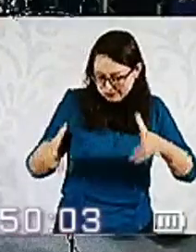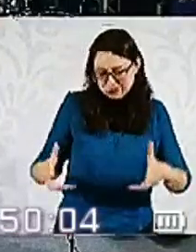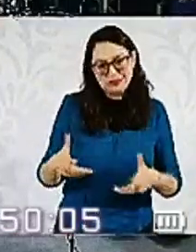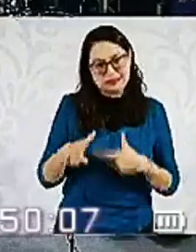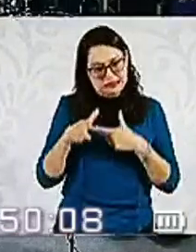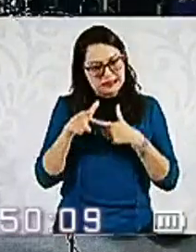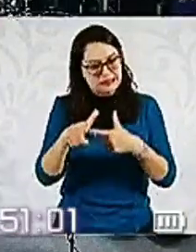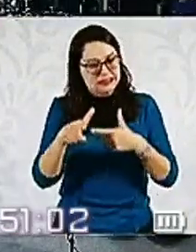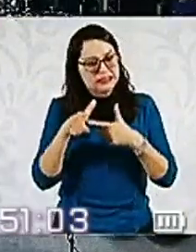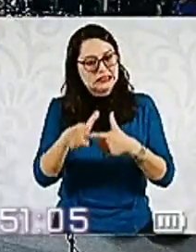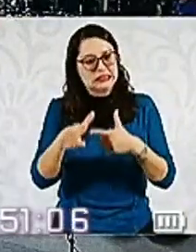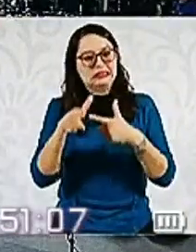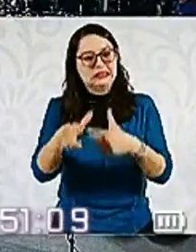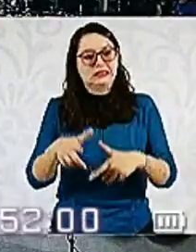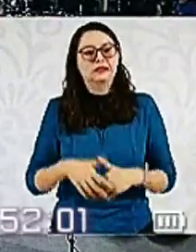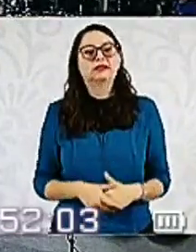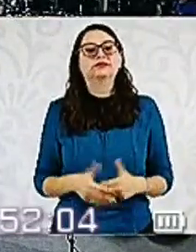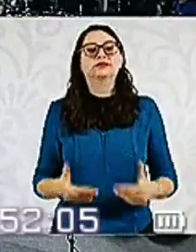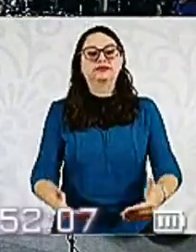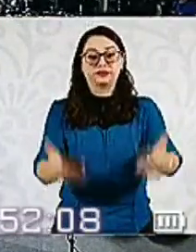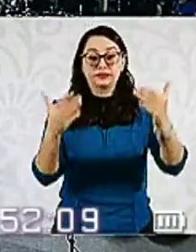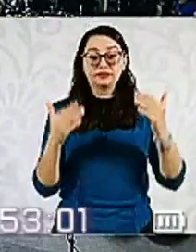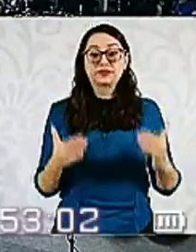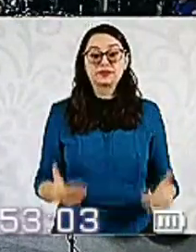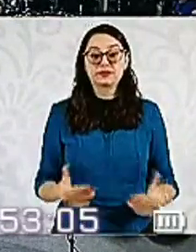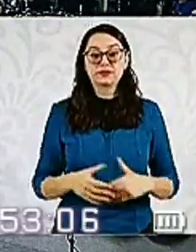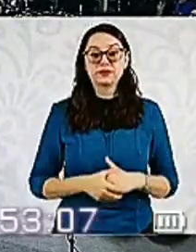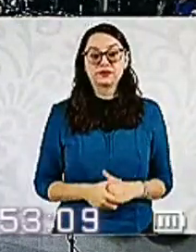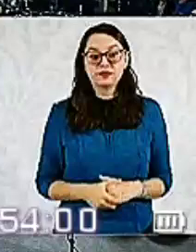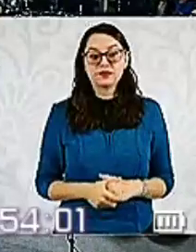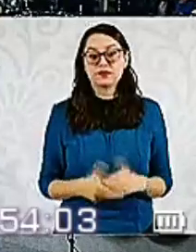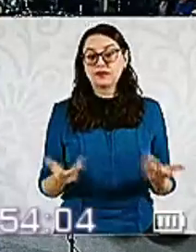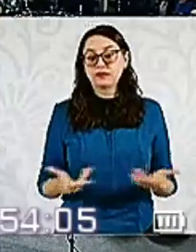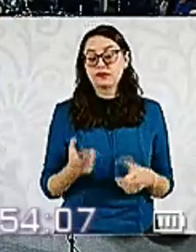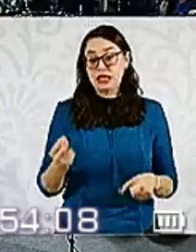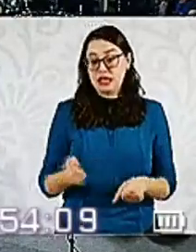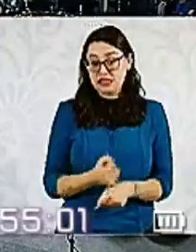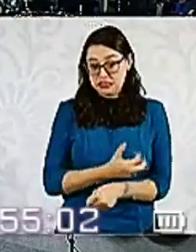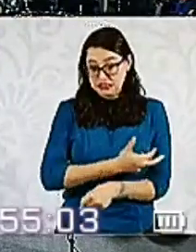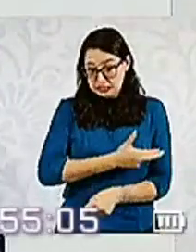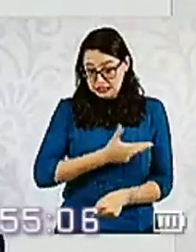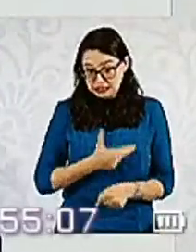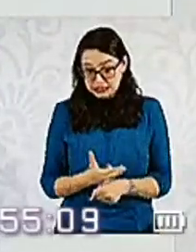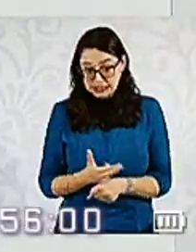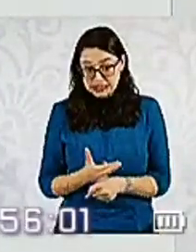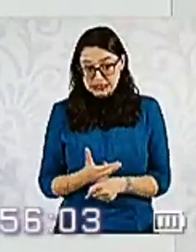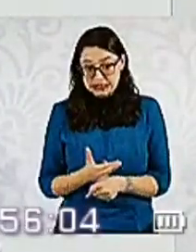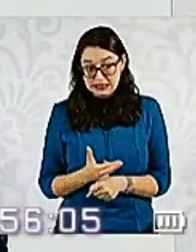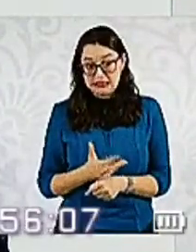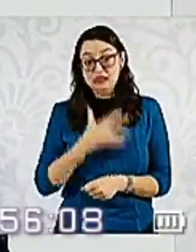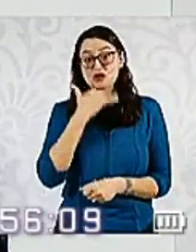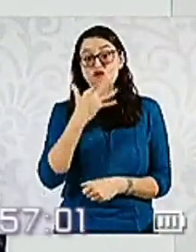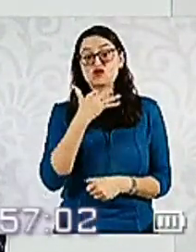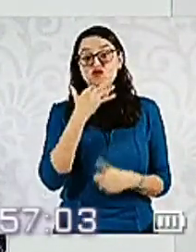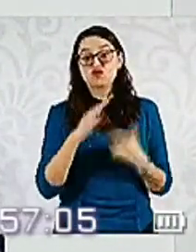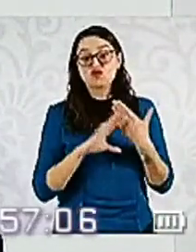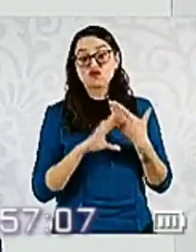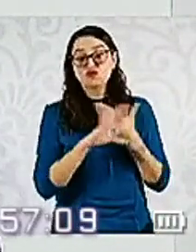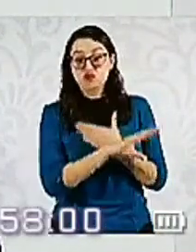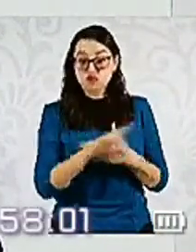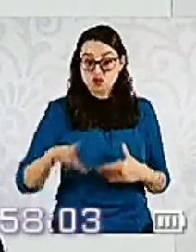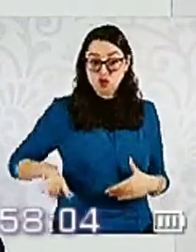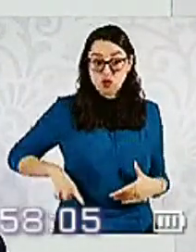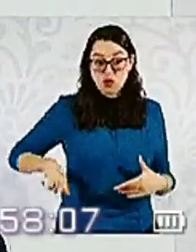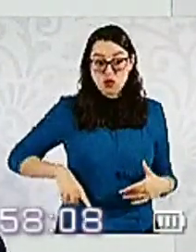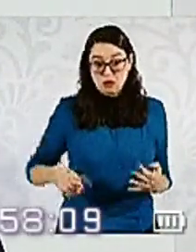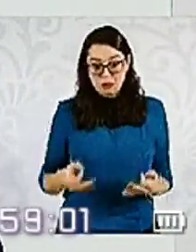por favor. Entonces, ¿qué va a hacer y cómo va a participar la Secretaría de Anticorrupción y Buen